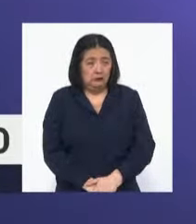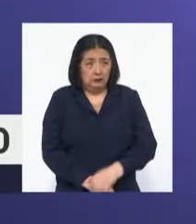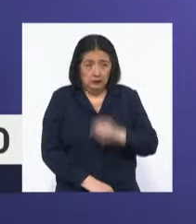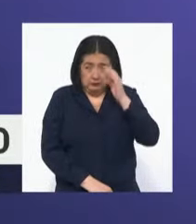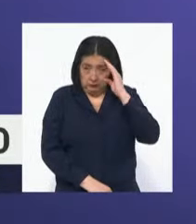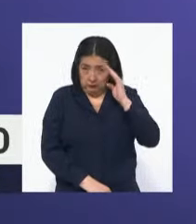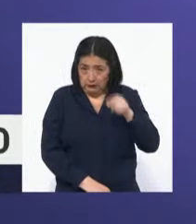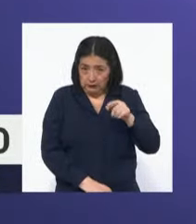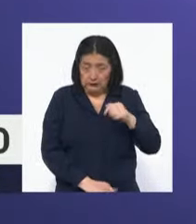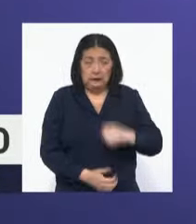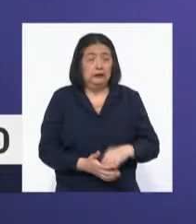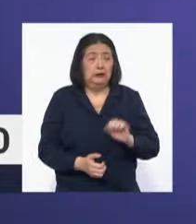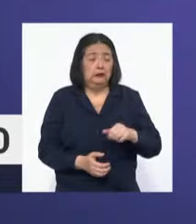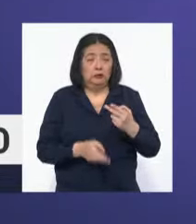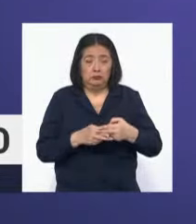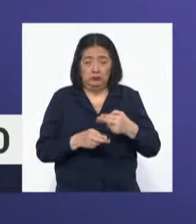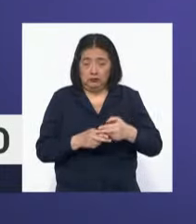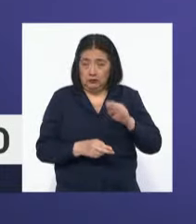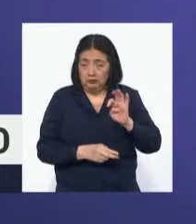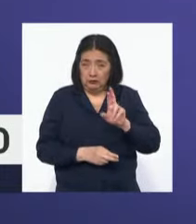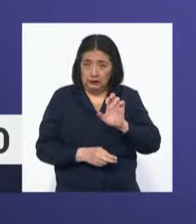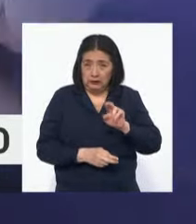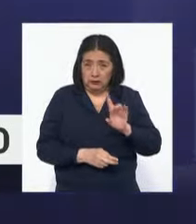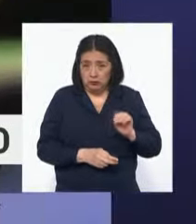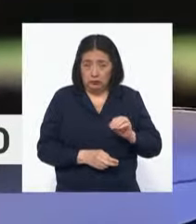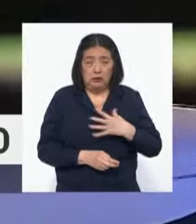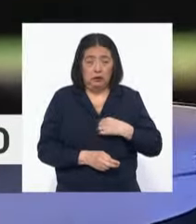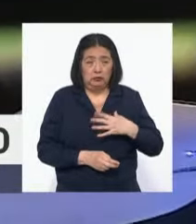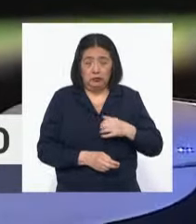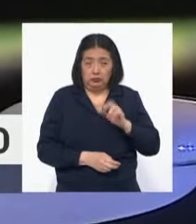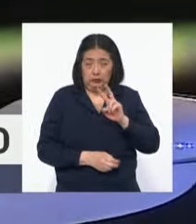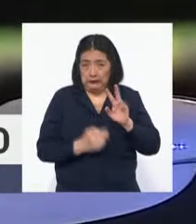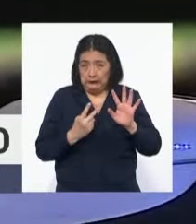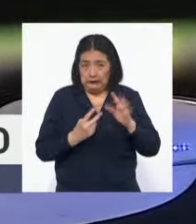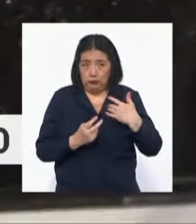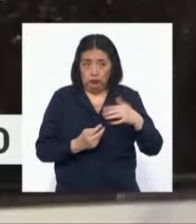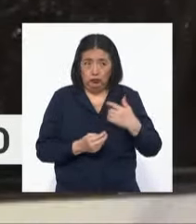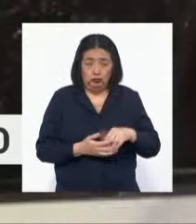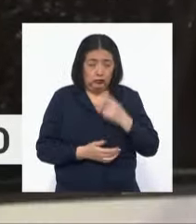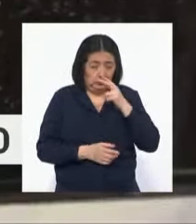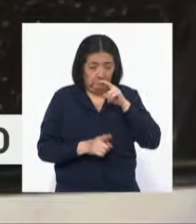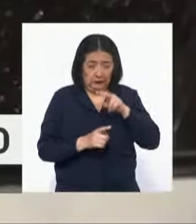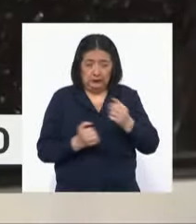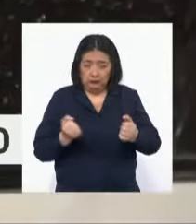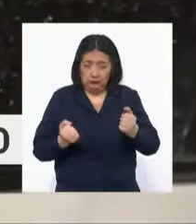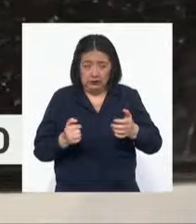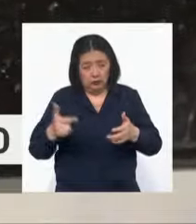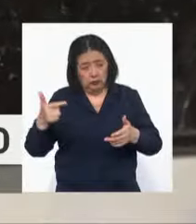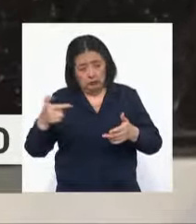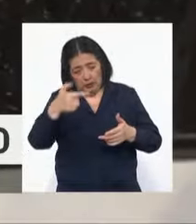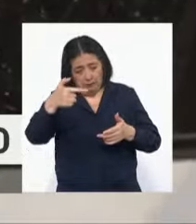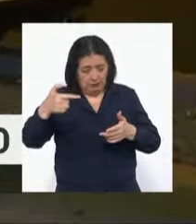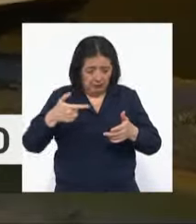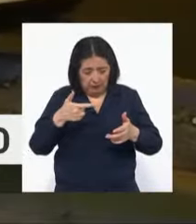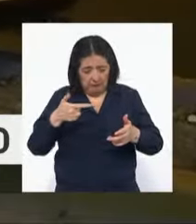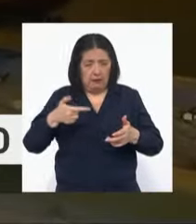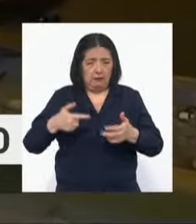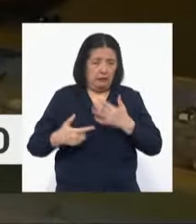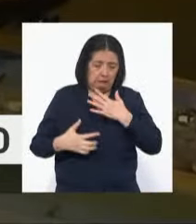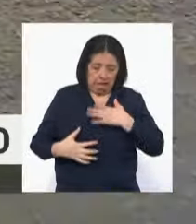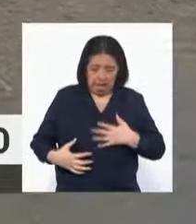Suboficial de tercera de la Policía Nacional, Brandon Roa Hurtado, de 27 años. Varios impactos de bala se dejaban ver en su cuerpo